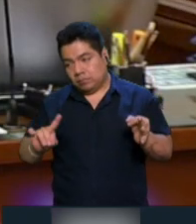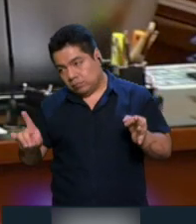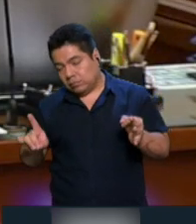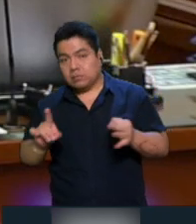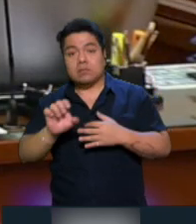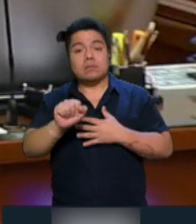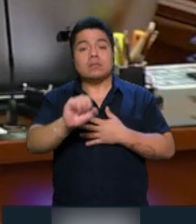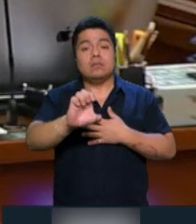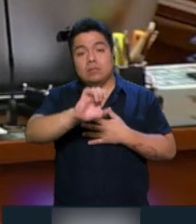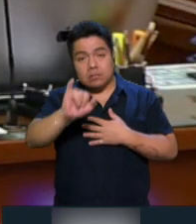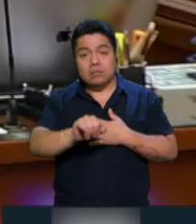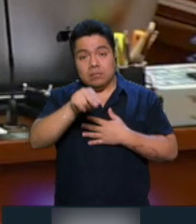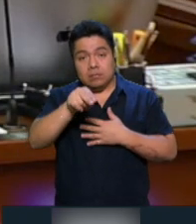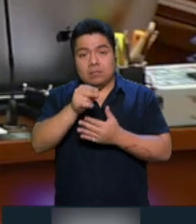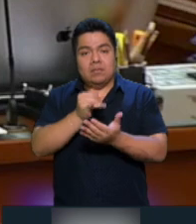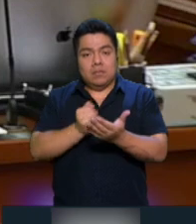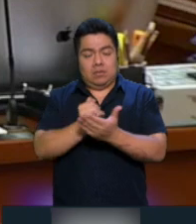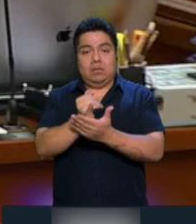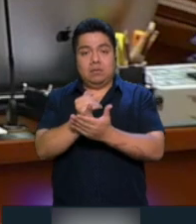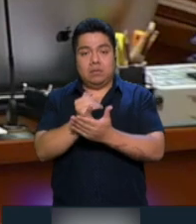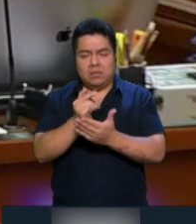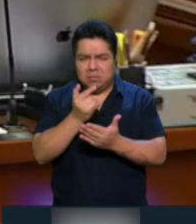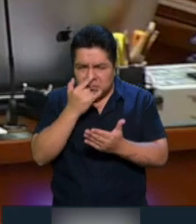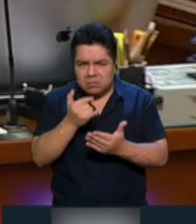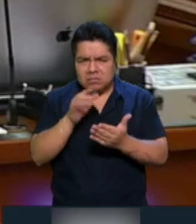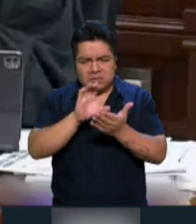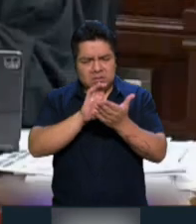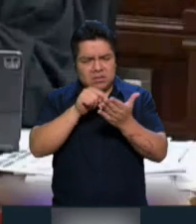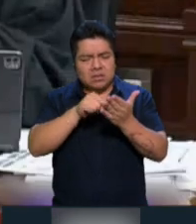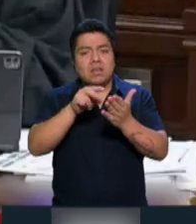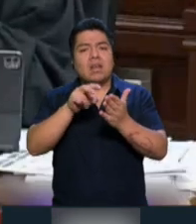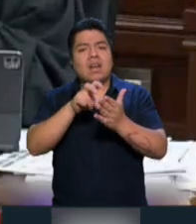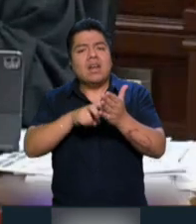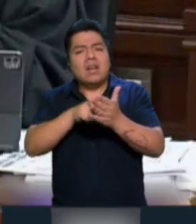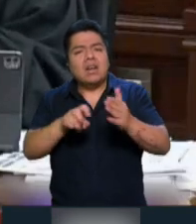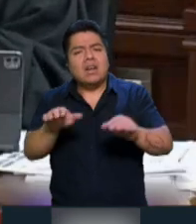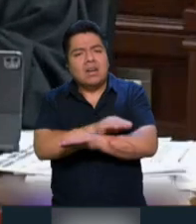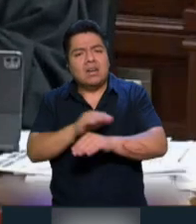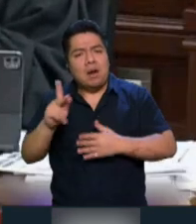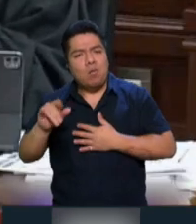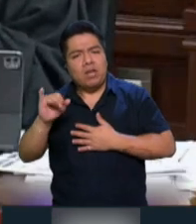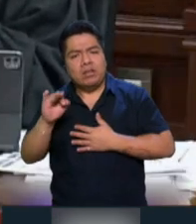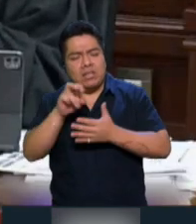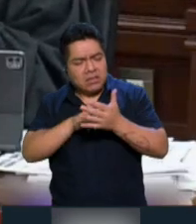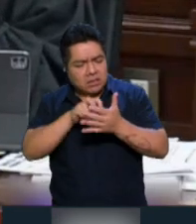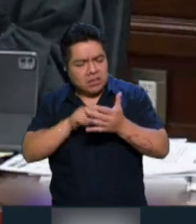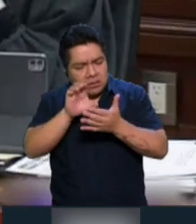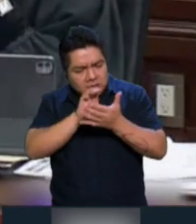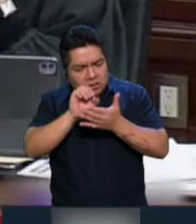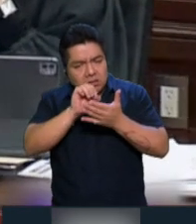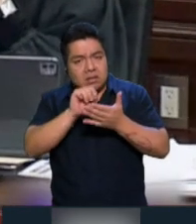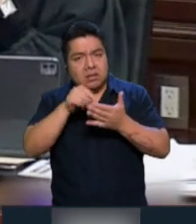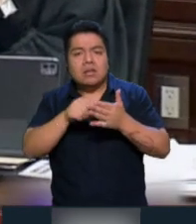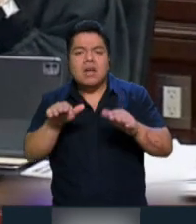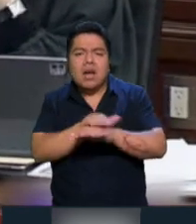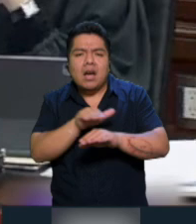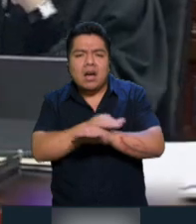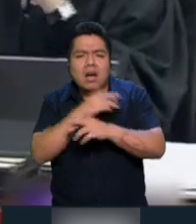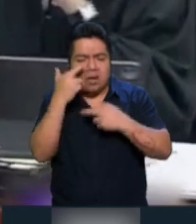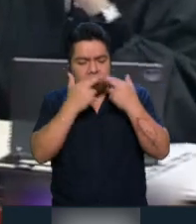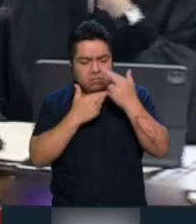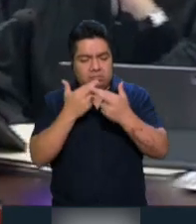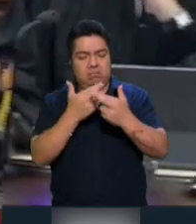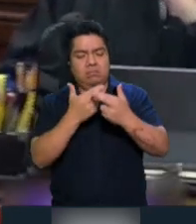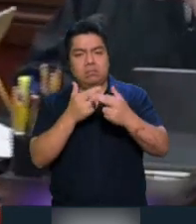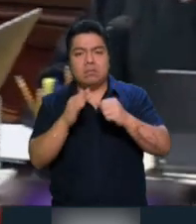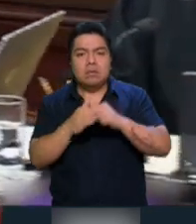Nación tomaron una decisión inédita: someter a revisión una reforma constitucional, la reforma al Poder Judicial. Esto porque avalaron dar trámite a una de